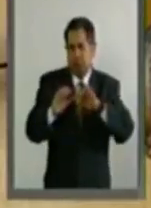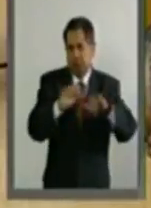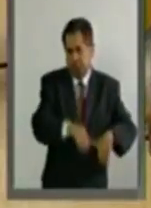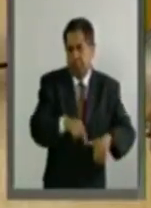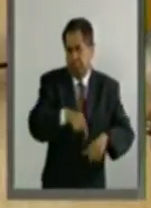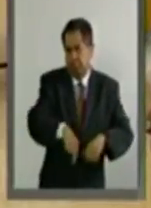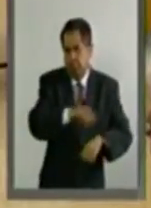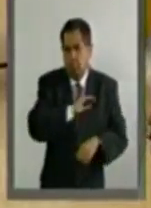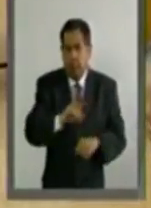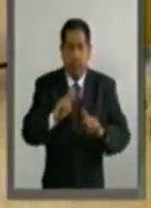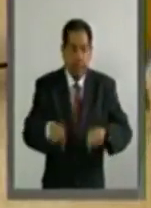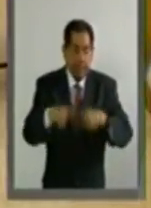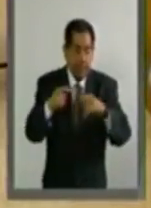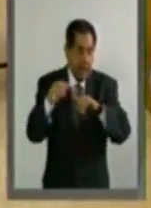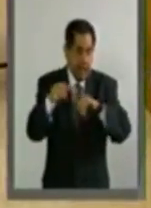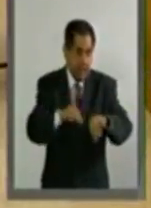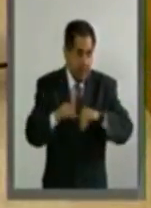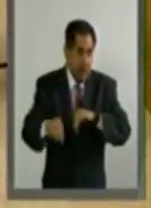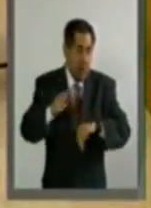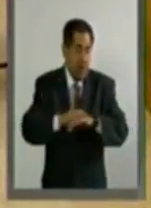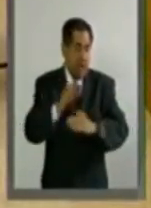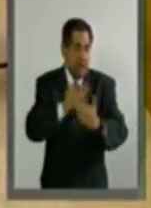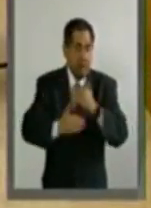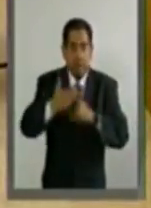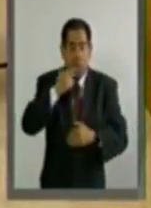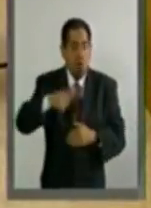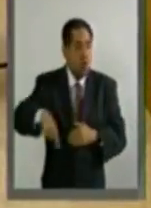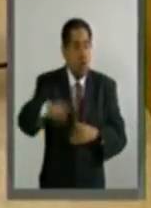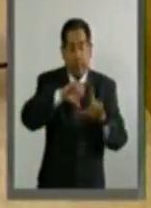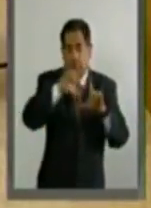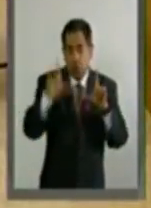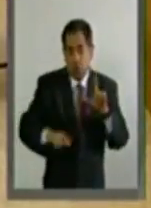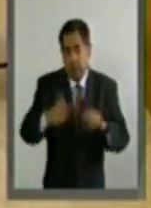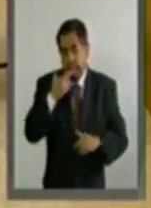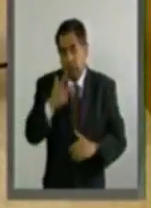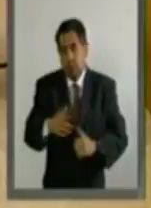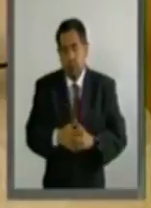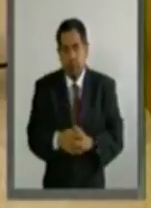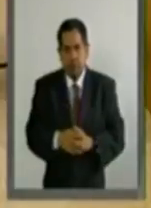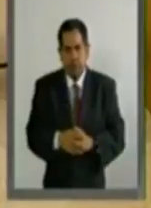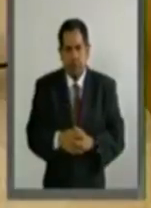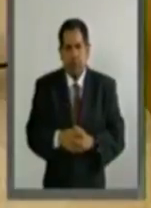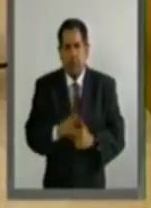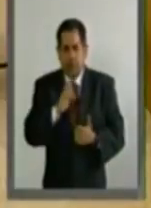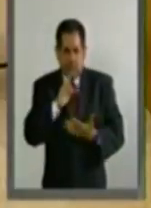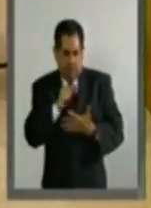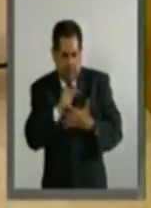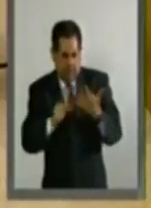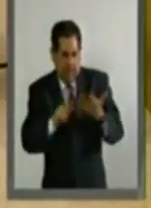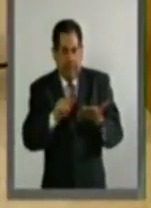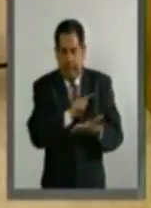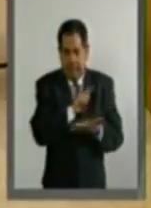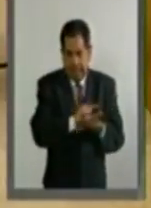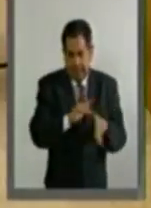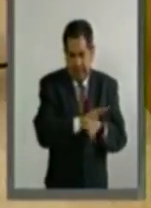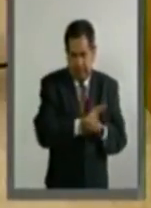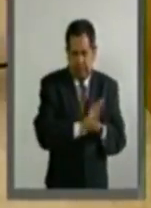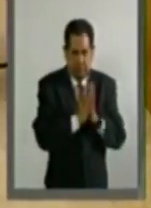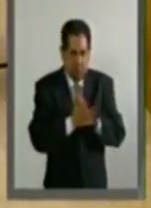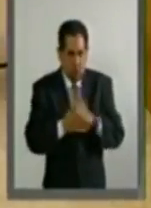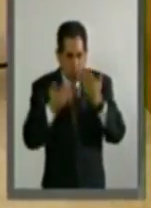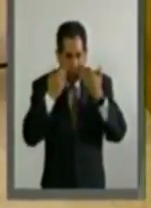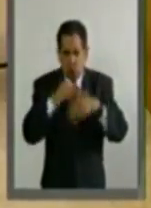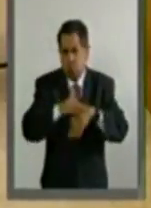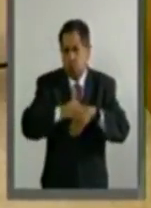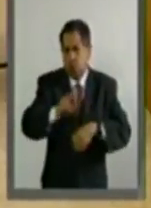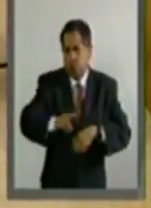generar empleos y contribuir al crecimiento y progreso nacional. Los resultados de estas reformas ya son tangibles